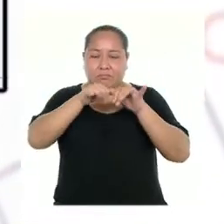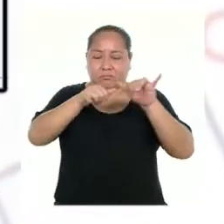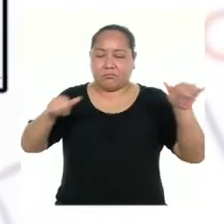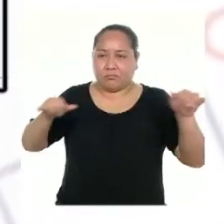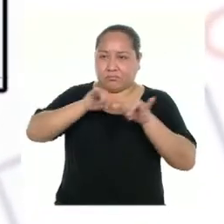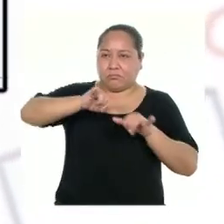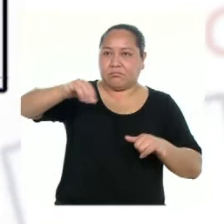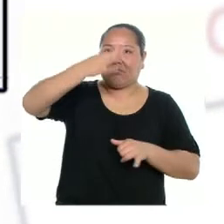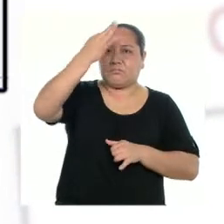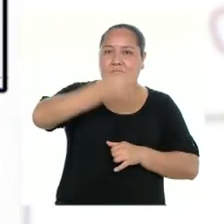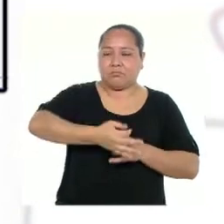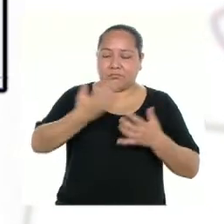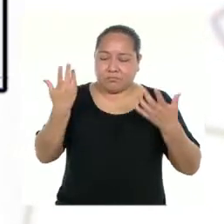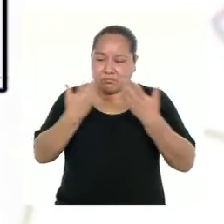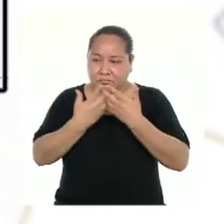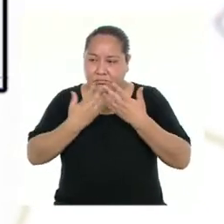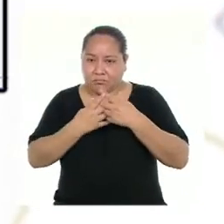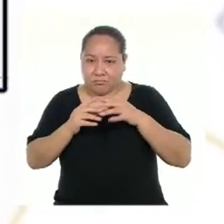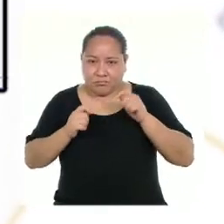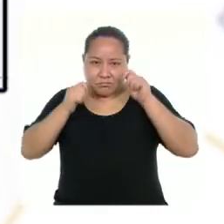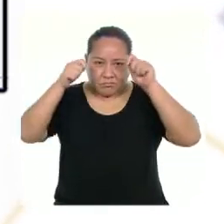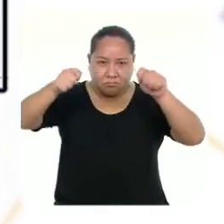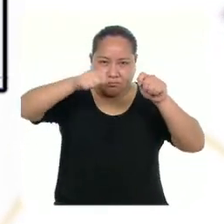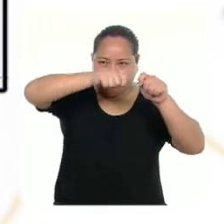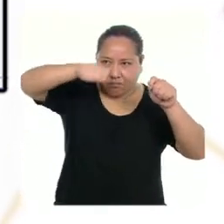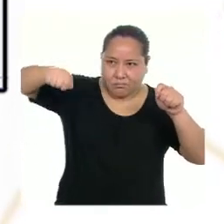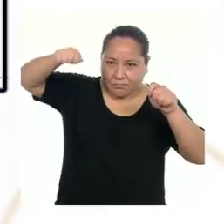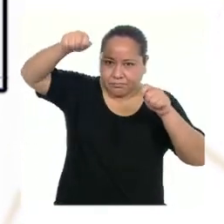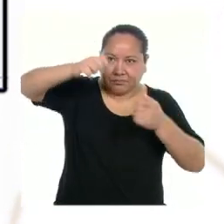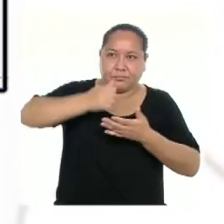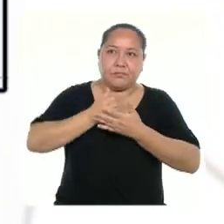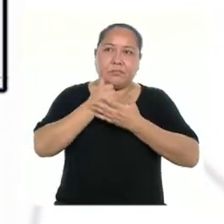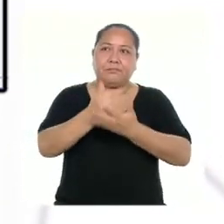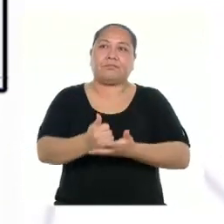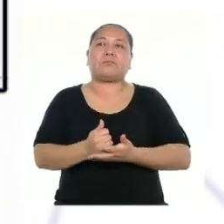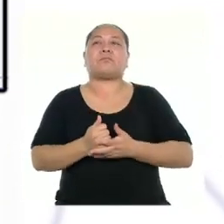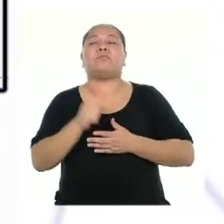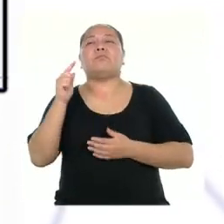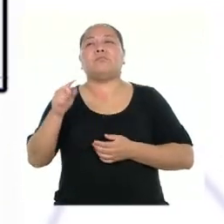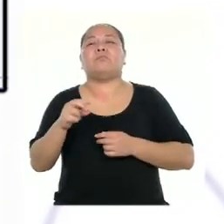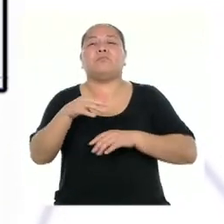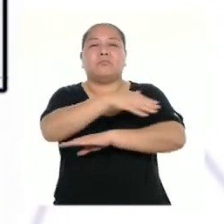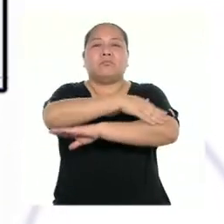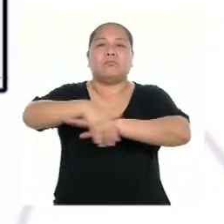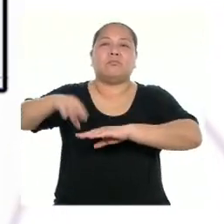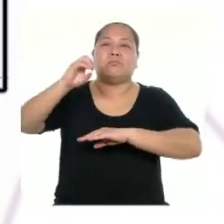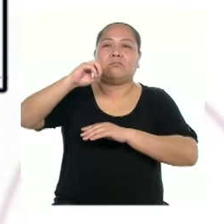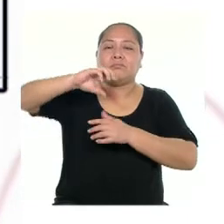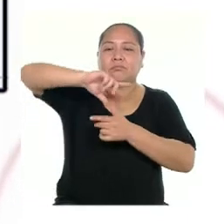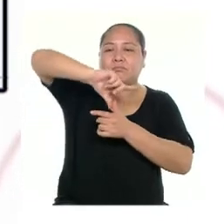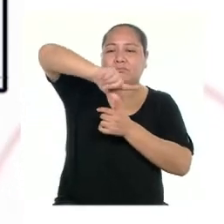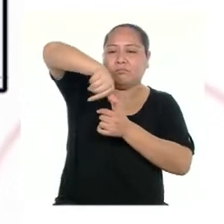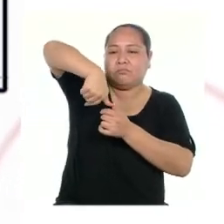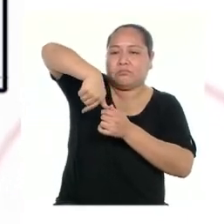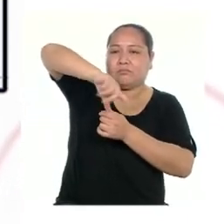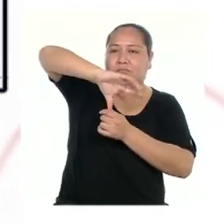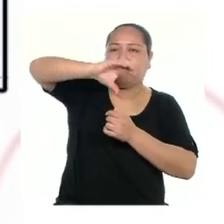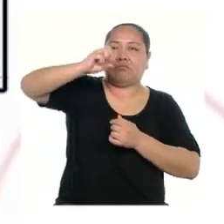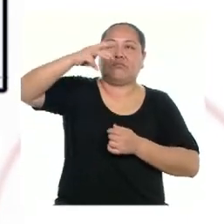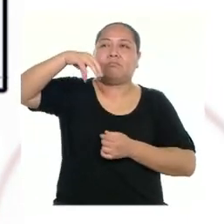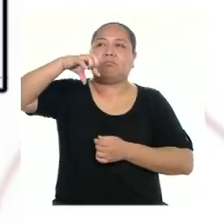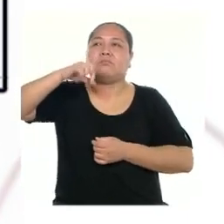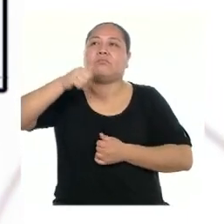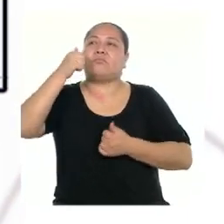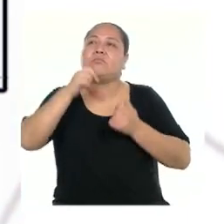real directamente sobre el mapa con la ayuda de una regla o un compás. ¿Me puedes decir qué